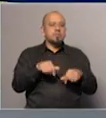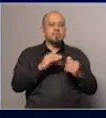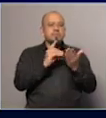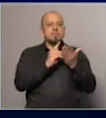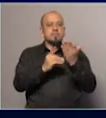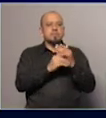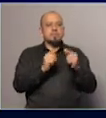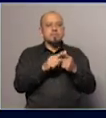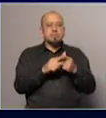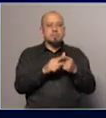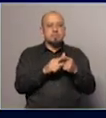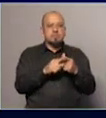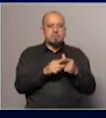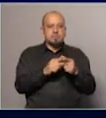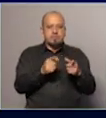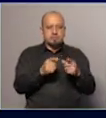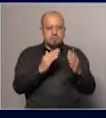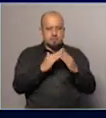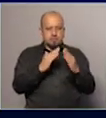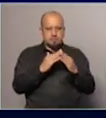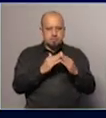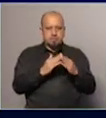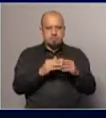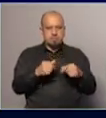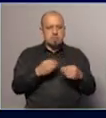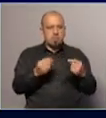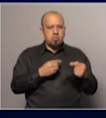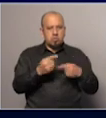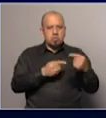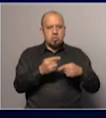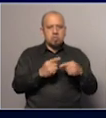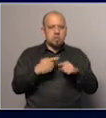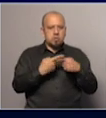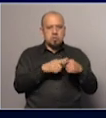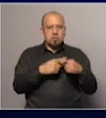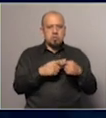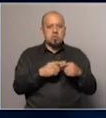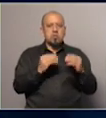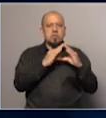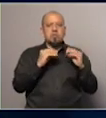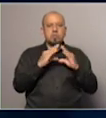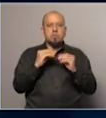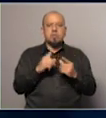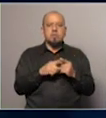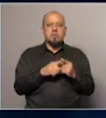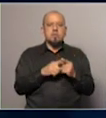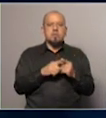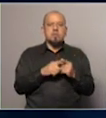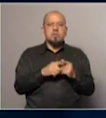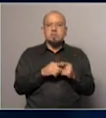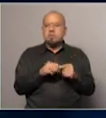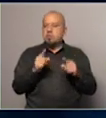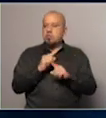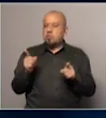proyecto era precisamente la vivienda como sigue esa discusión el cooperativismo a través de fútbol bueno no lo es